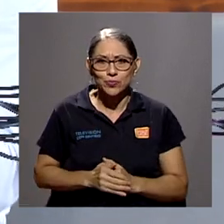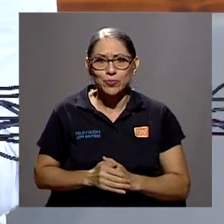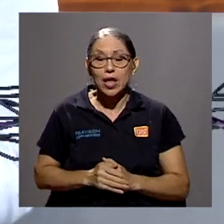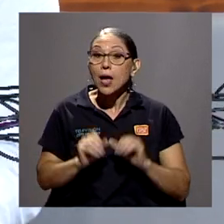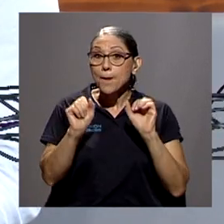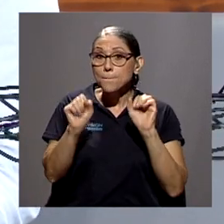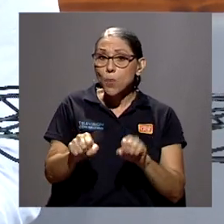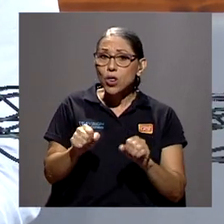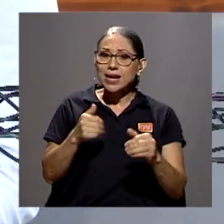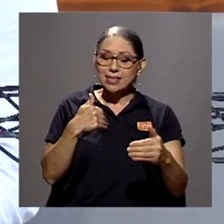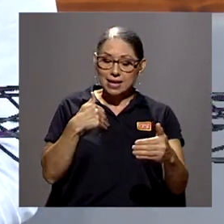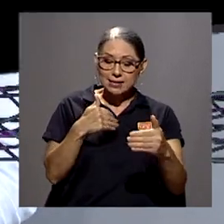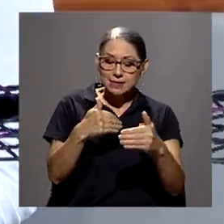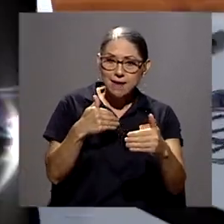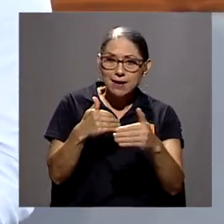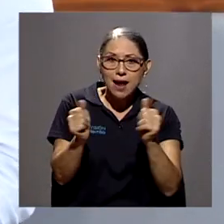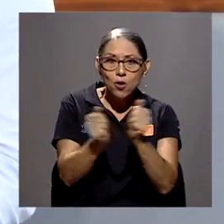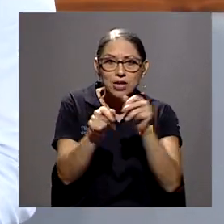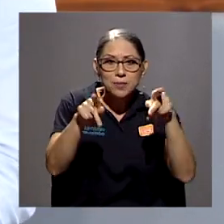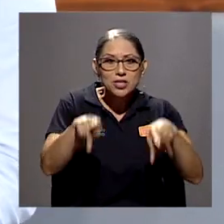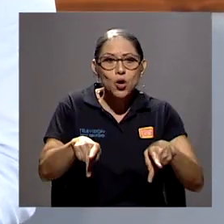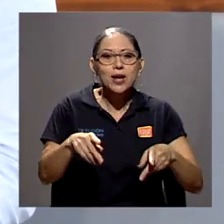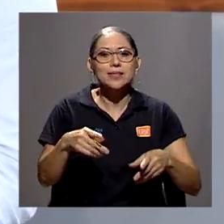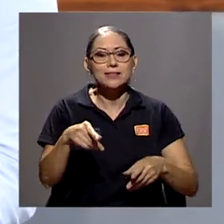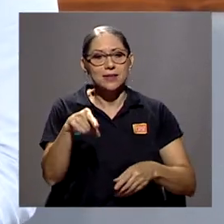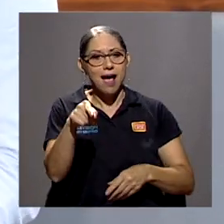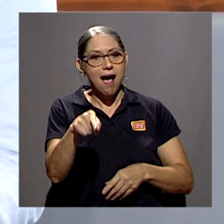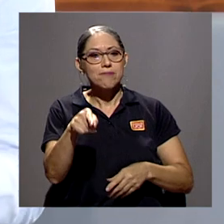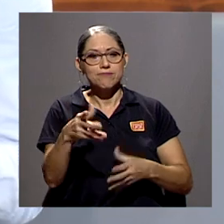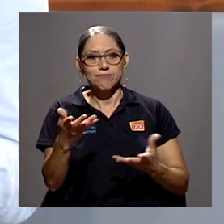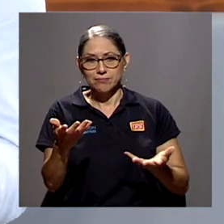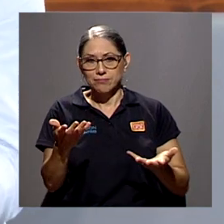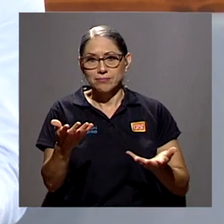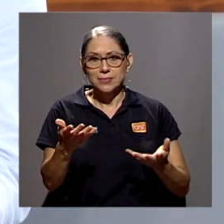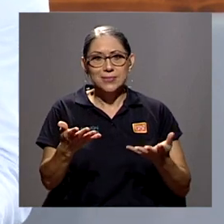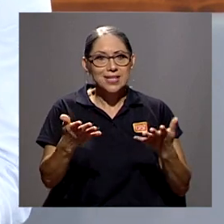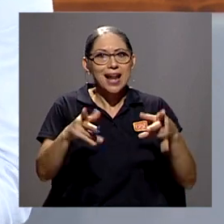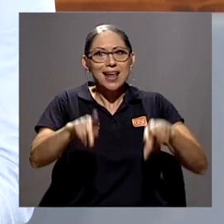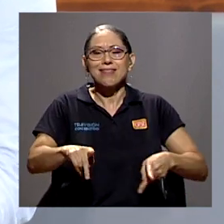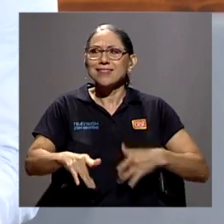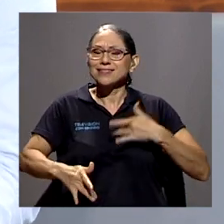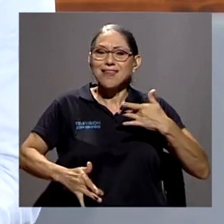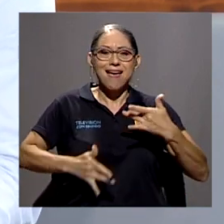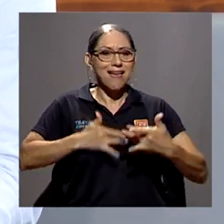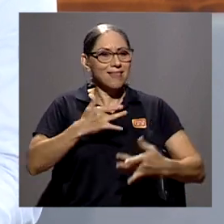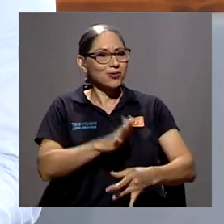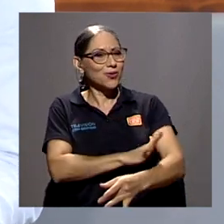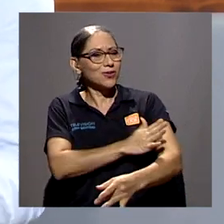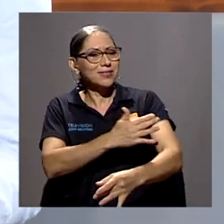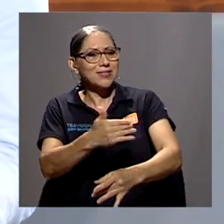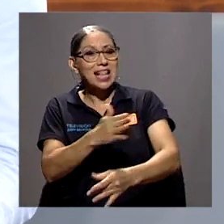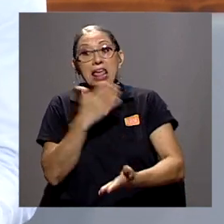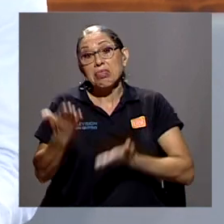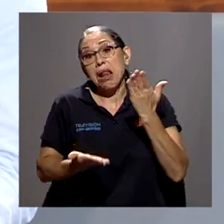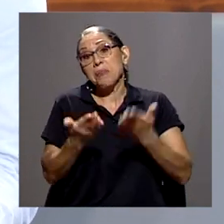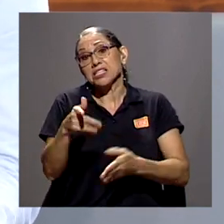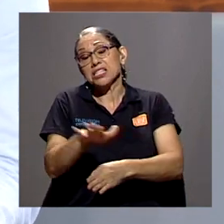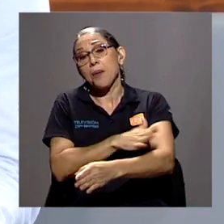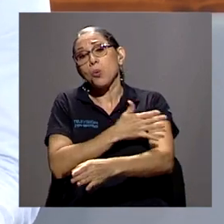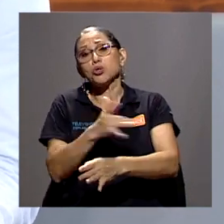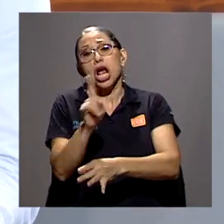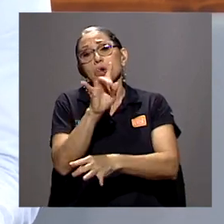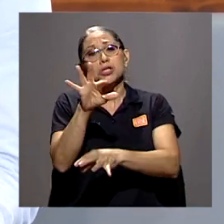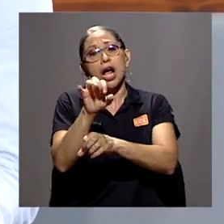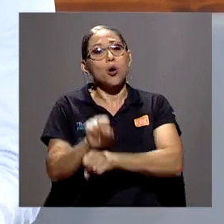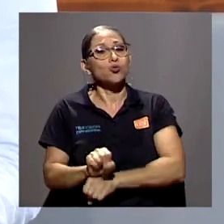tener cercanía con las personas hace que los conciertos se vuelvan la gente los pueda sentir y aunque sea una música que no están acostumbrados a escuchar